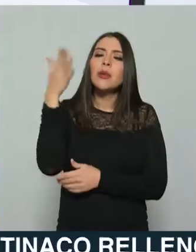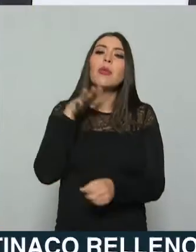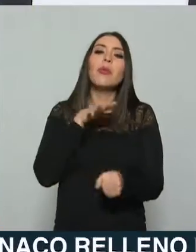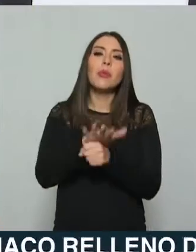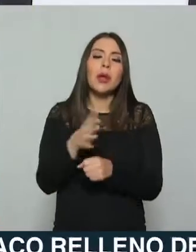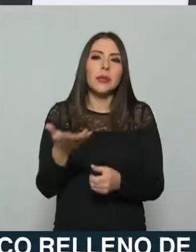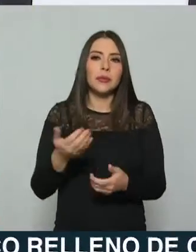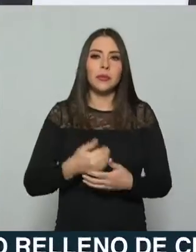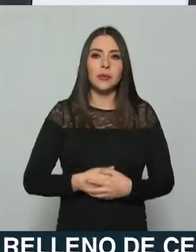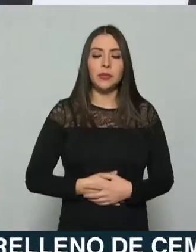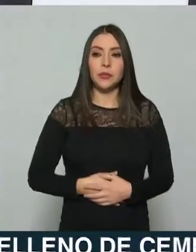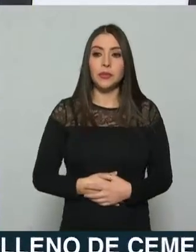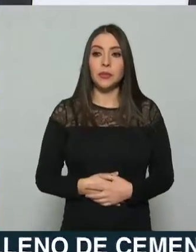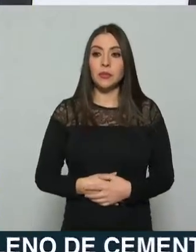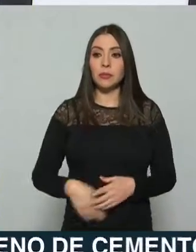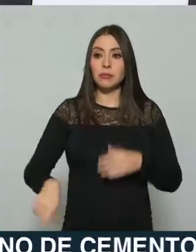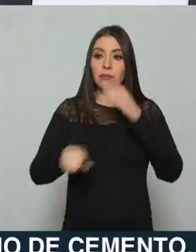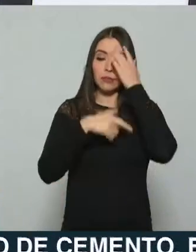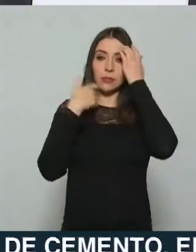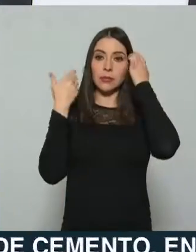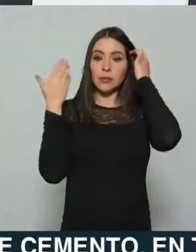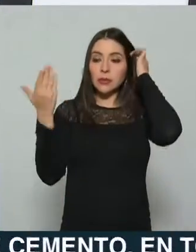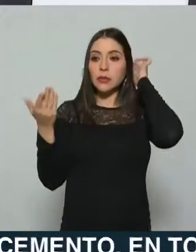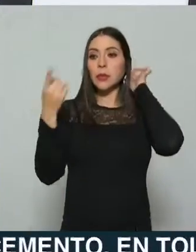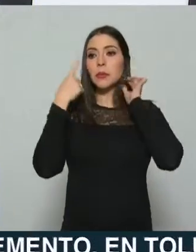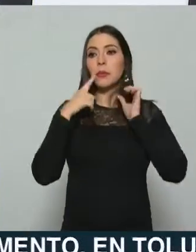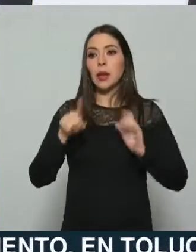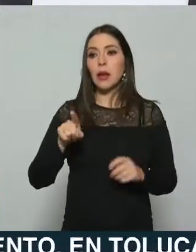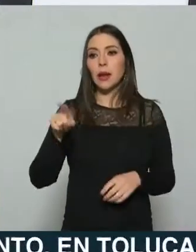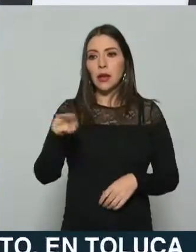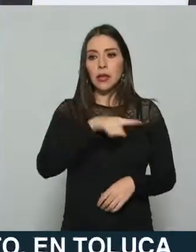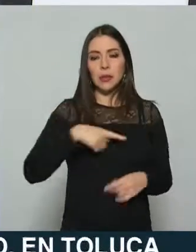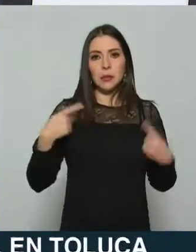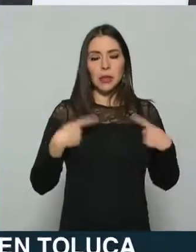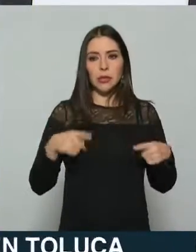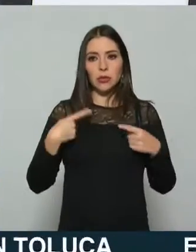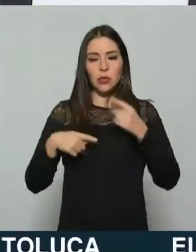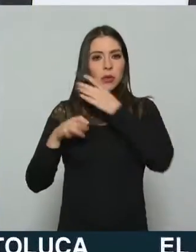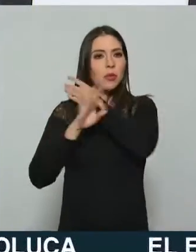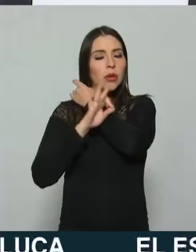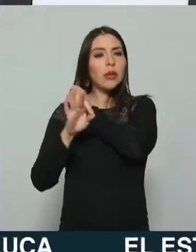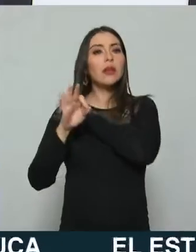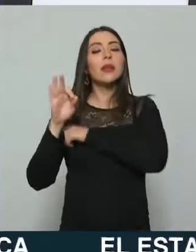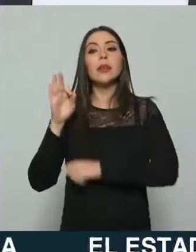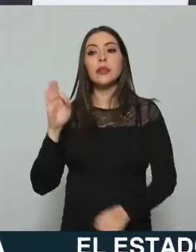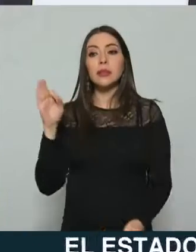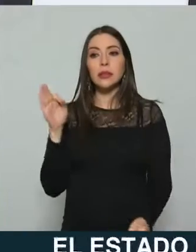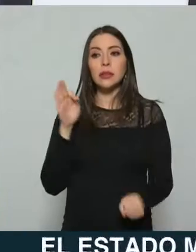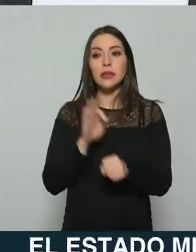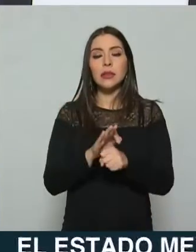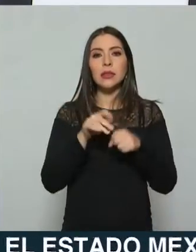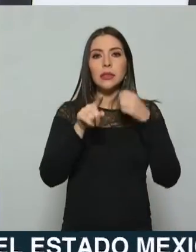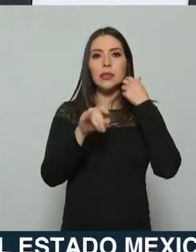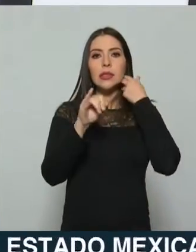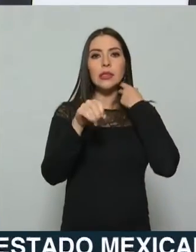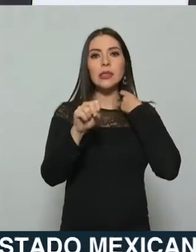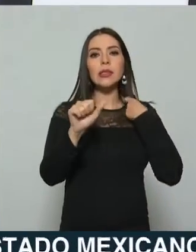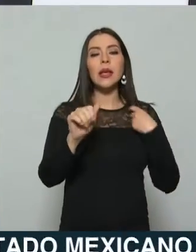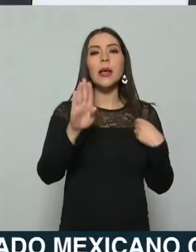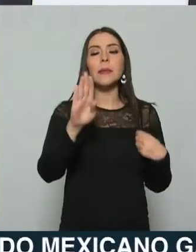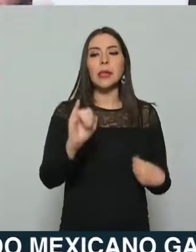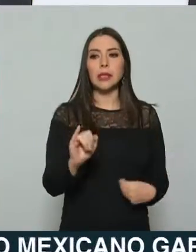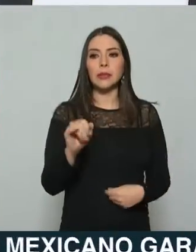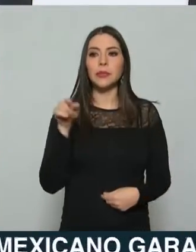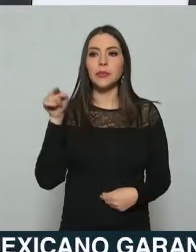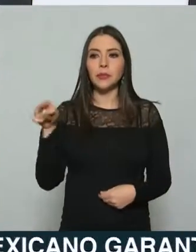Bueno, nosotros lo que estamos buscando es que los pacientes estén protegidos por el INSABI. O sea, el INSABI tiene un fondo de gastos catastróficos donde